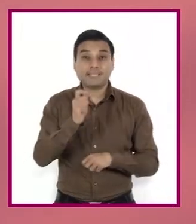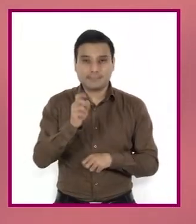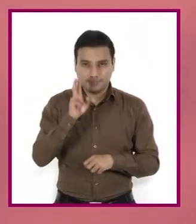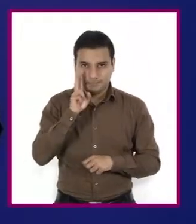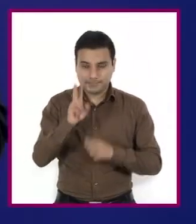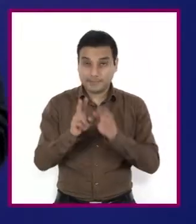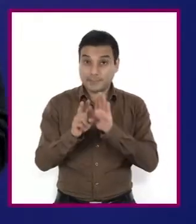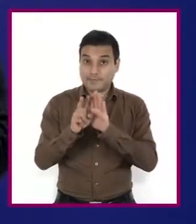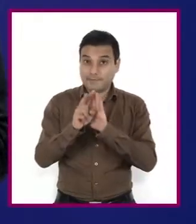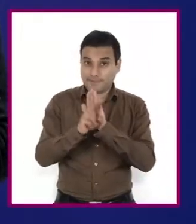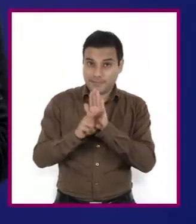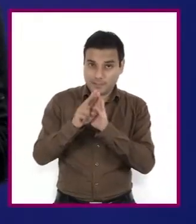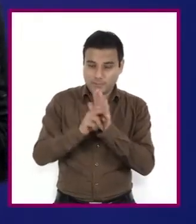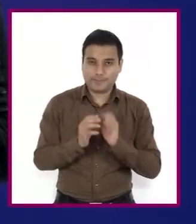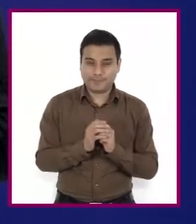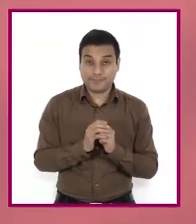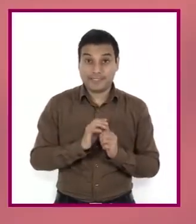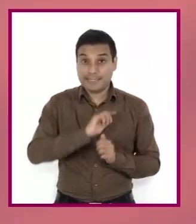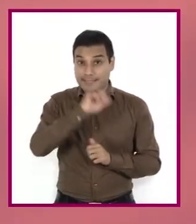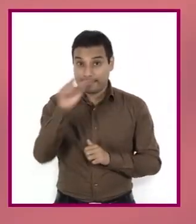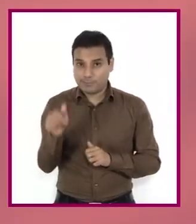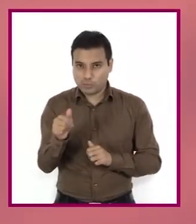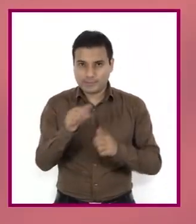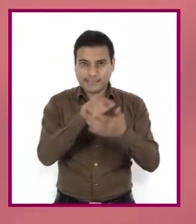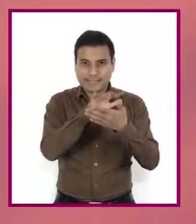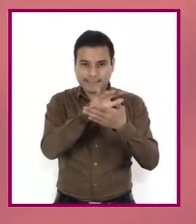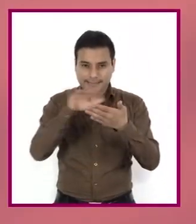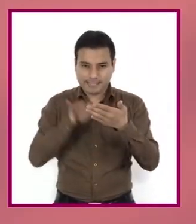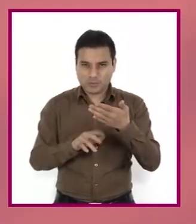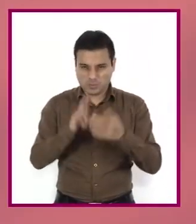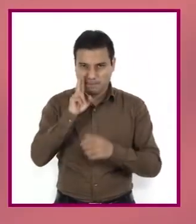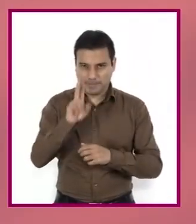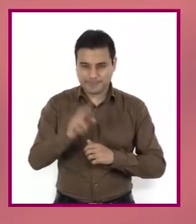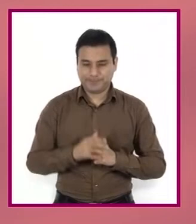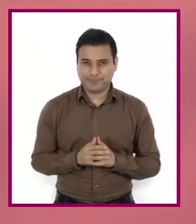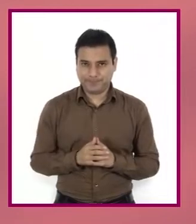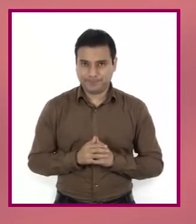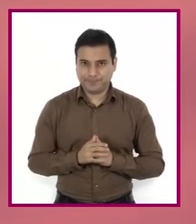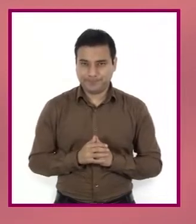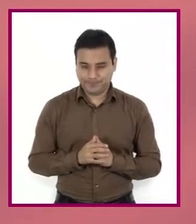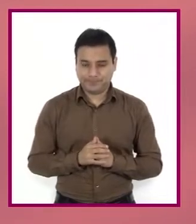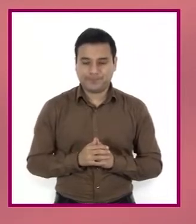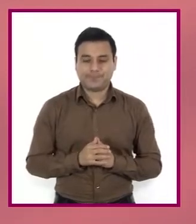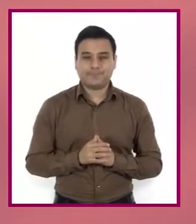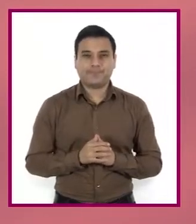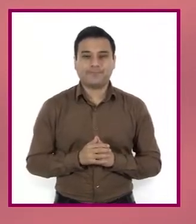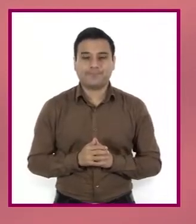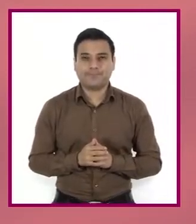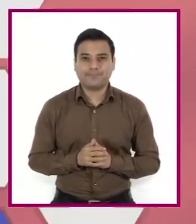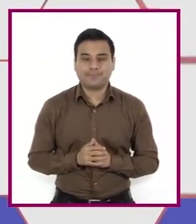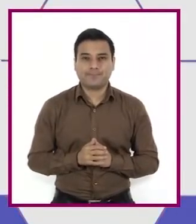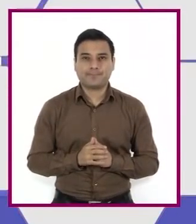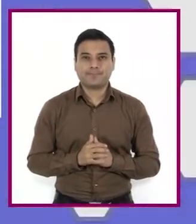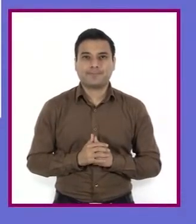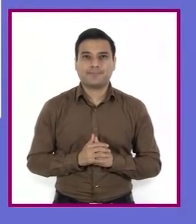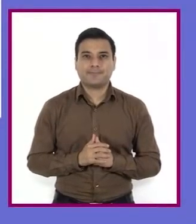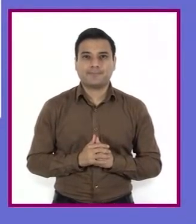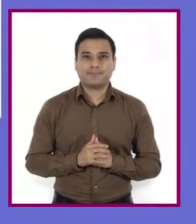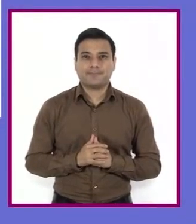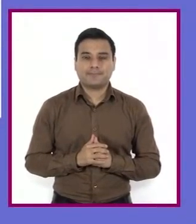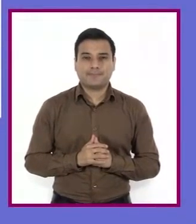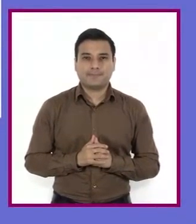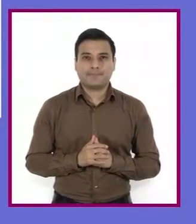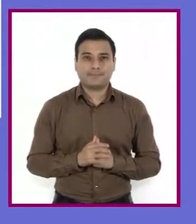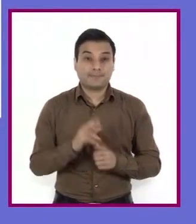video y luego el extracto de un texto que le ayudará a tener una progresión temática. Todas